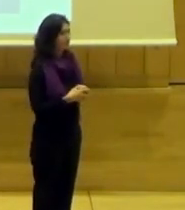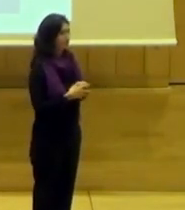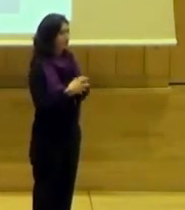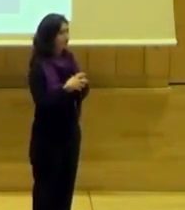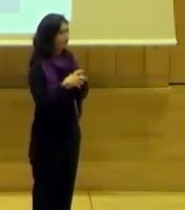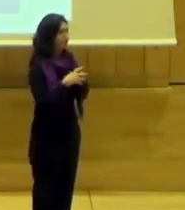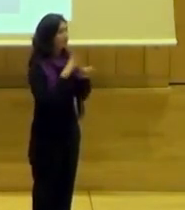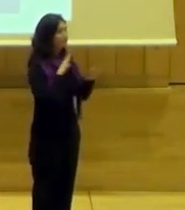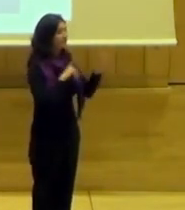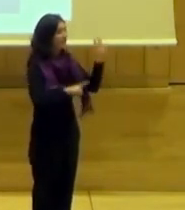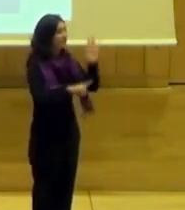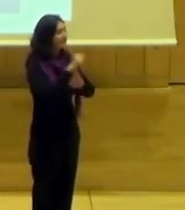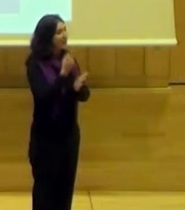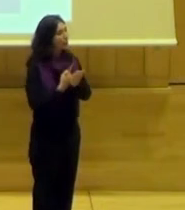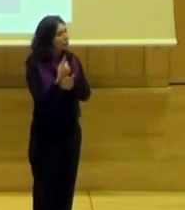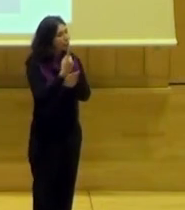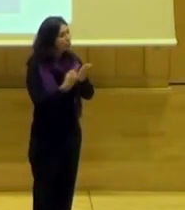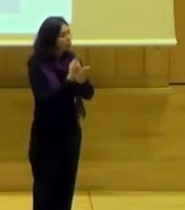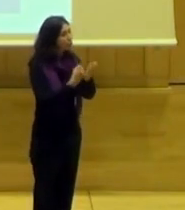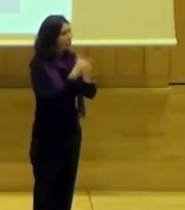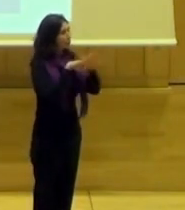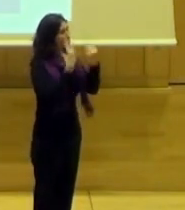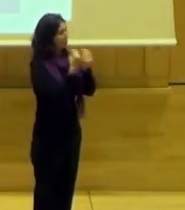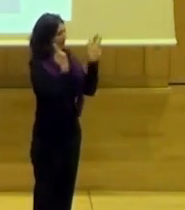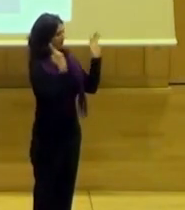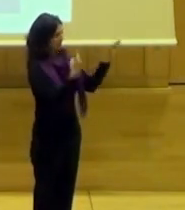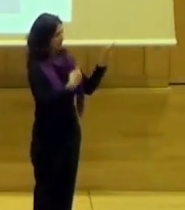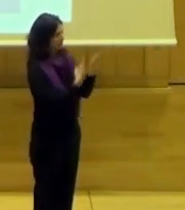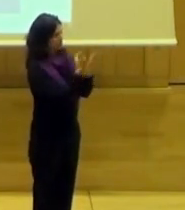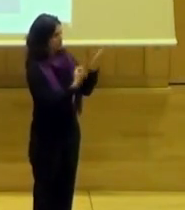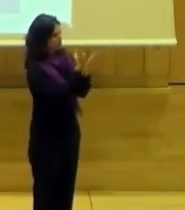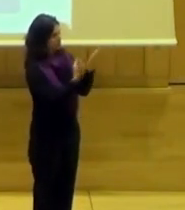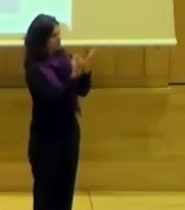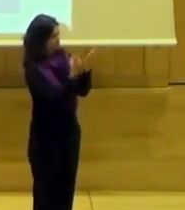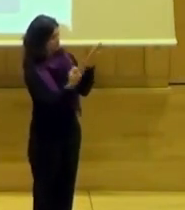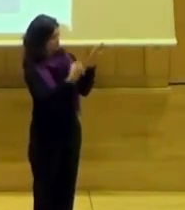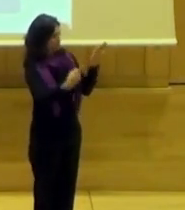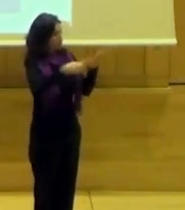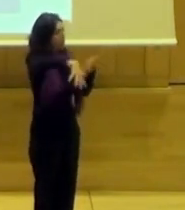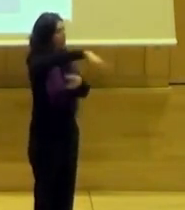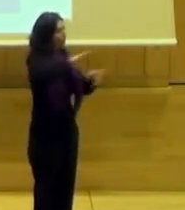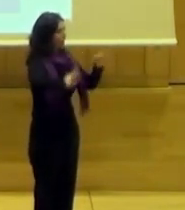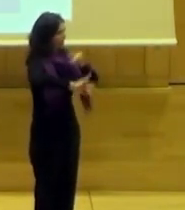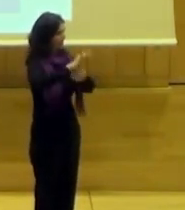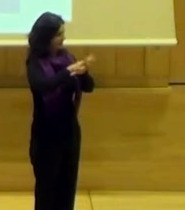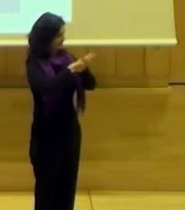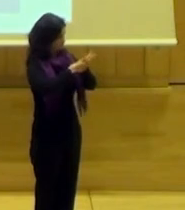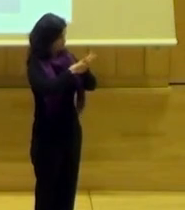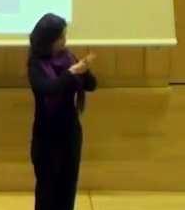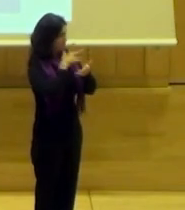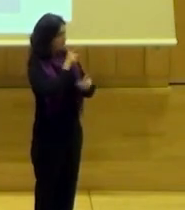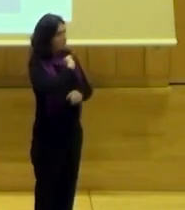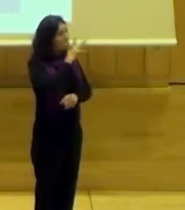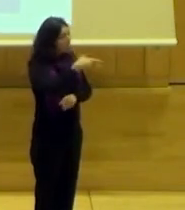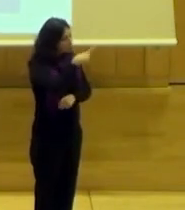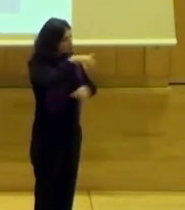La parte de desarrollo de rutas, pues hemos creado 7 rutas distintas por todo este entorno de Albaicín y Sacromonte. ¿Por qué? Porque nos